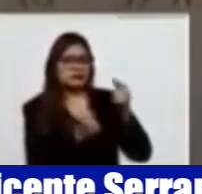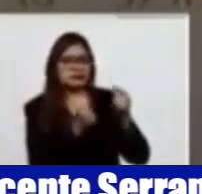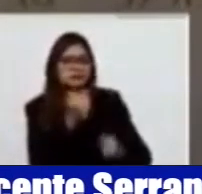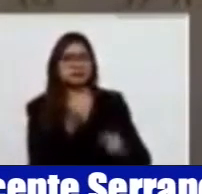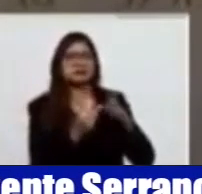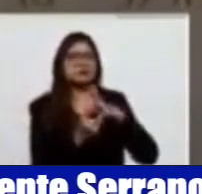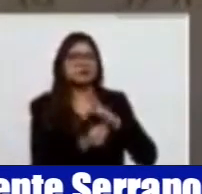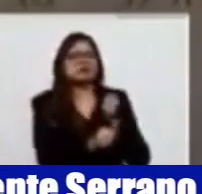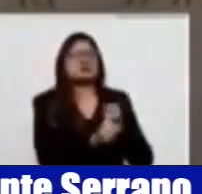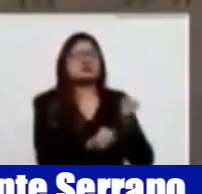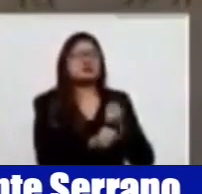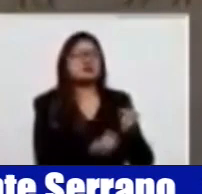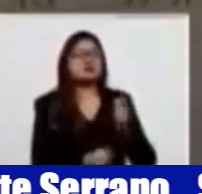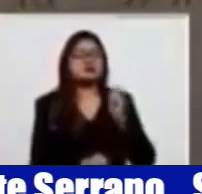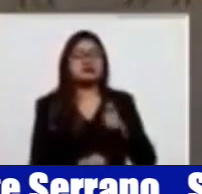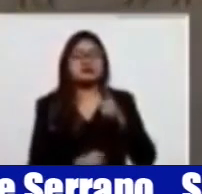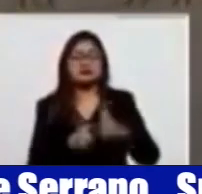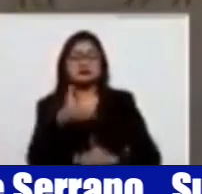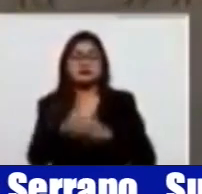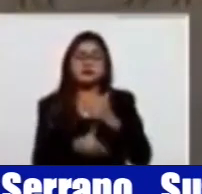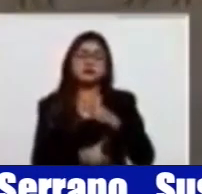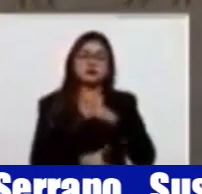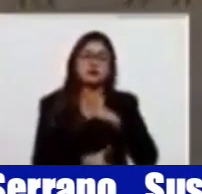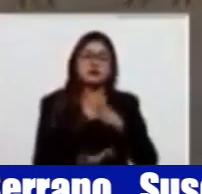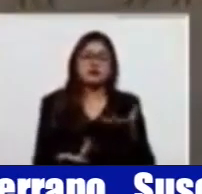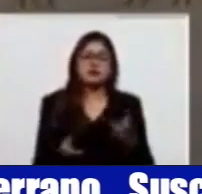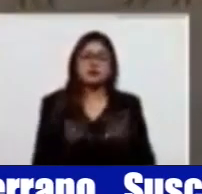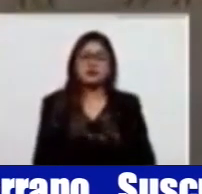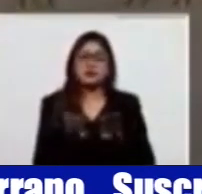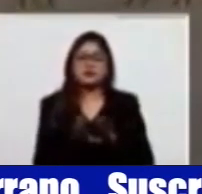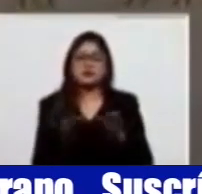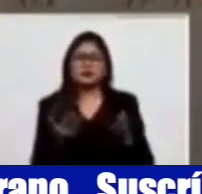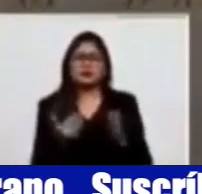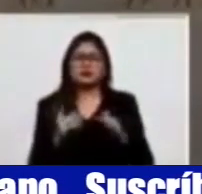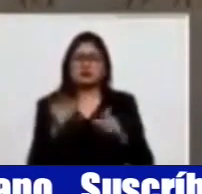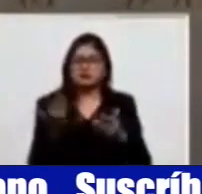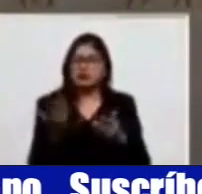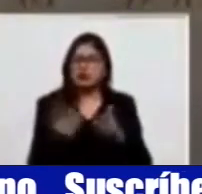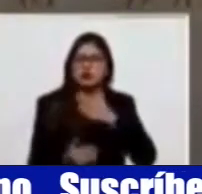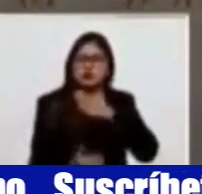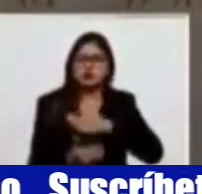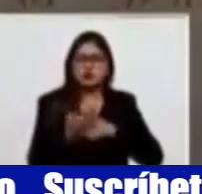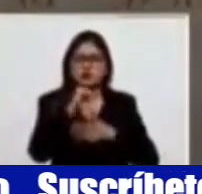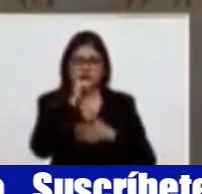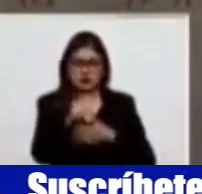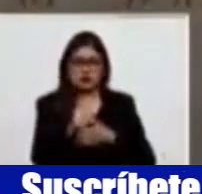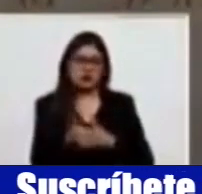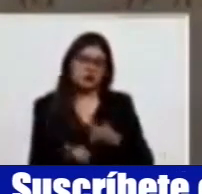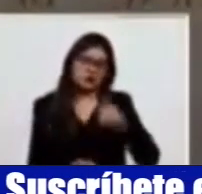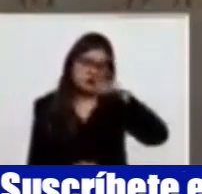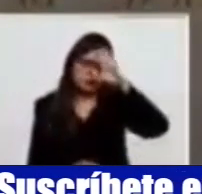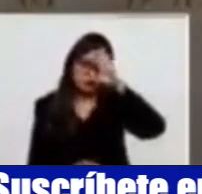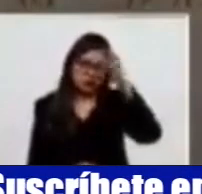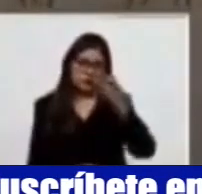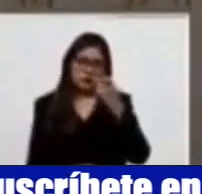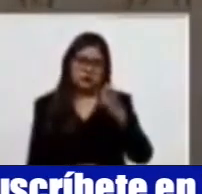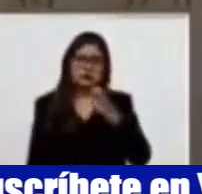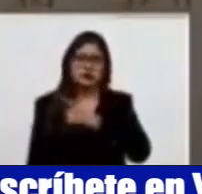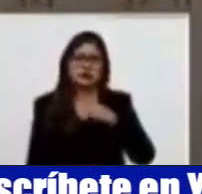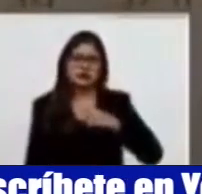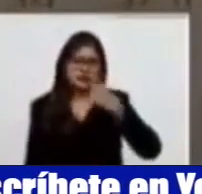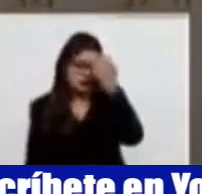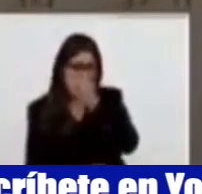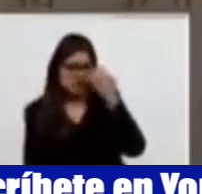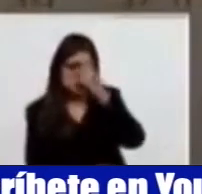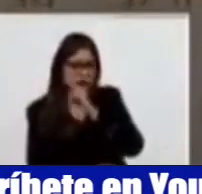el procedimiento es parcial. Entonces, creo que la crítica no debe ser a los jueces. En